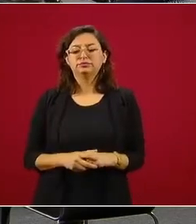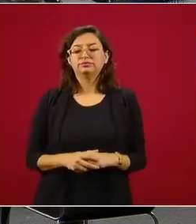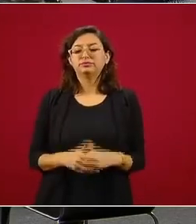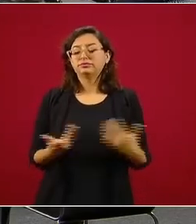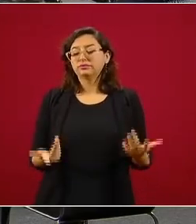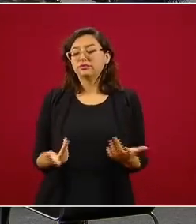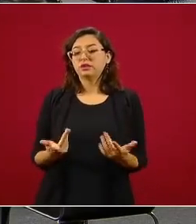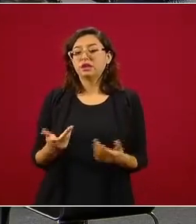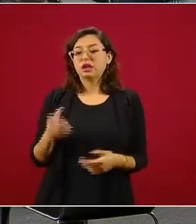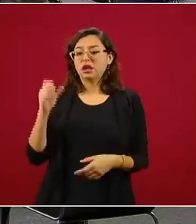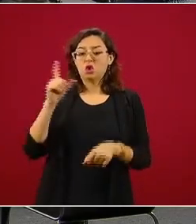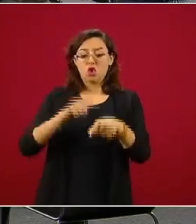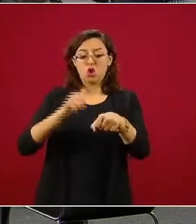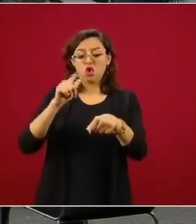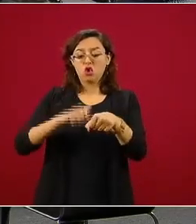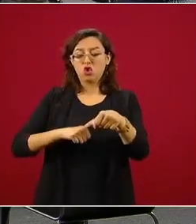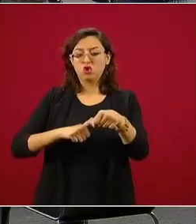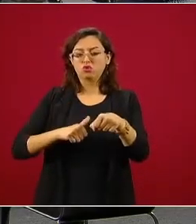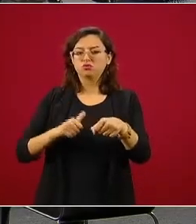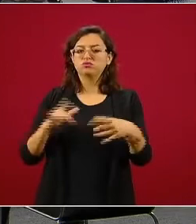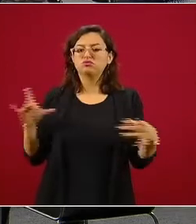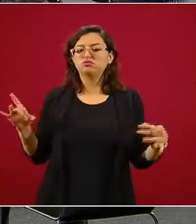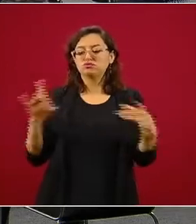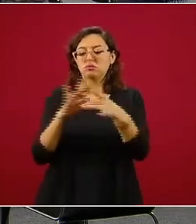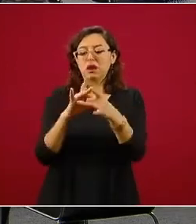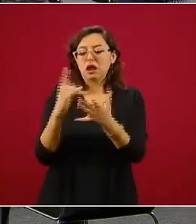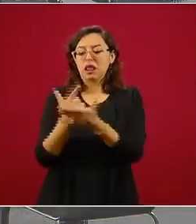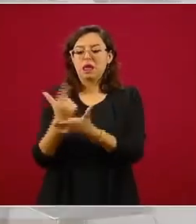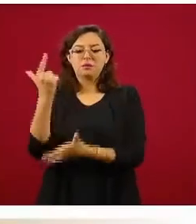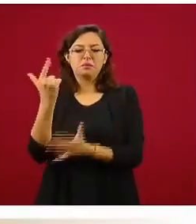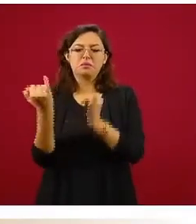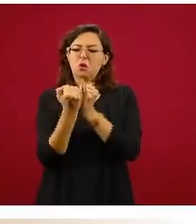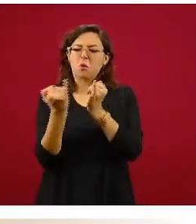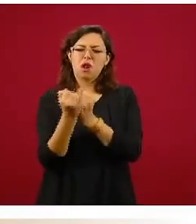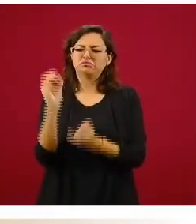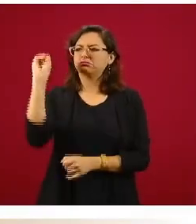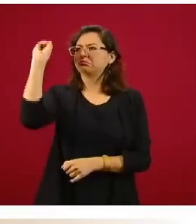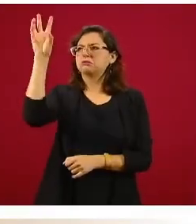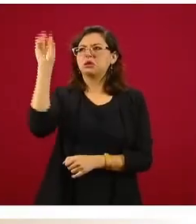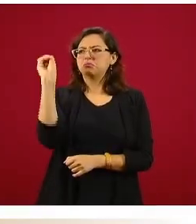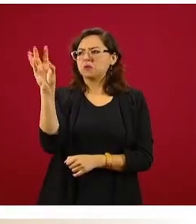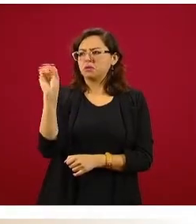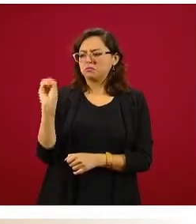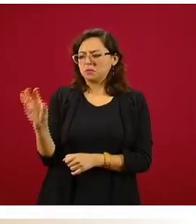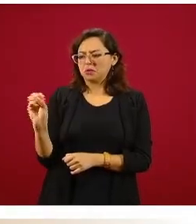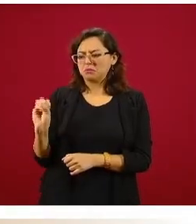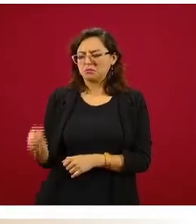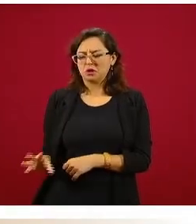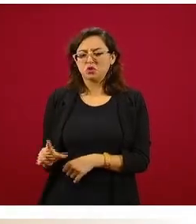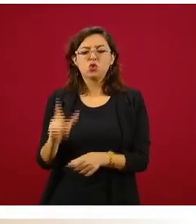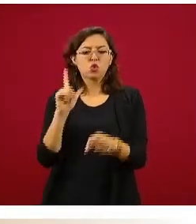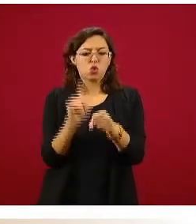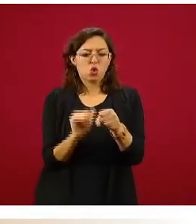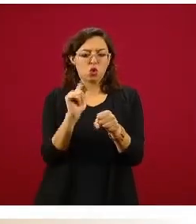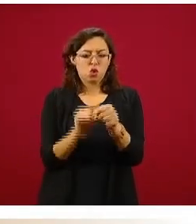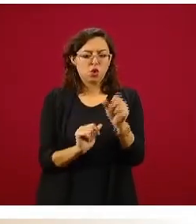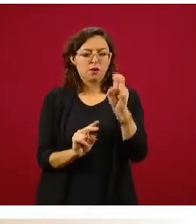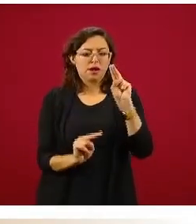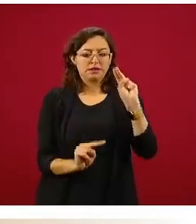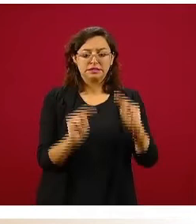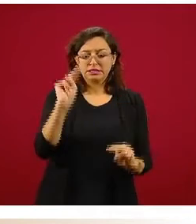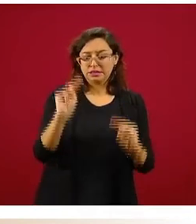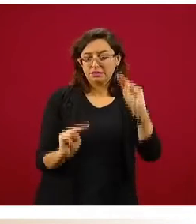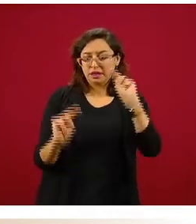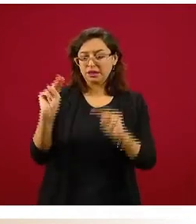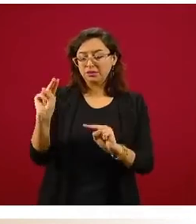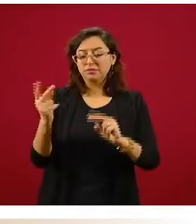riesgo. Funciona como un semáforo de tránsito en el que hay grados que se representan por colores. Noten desde